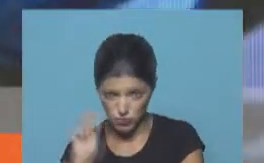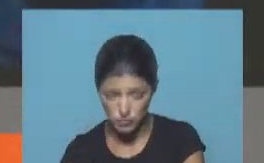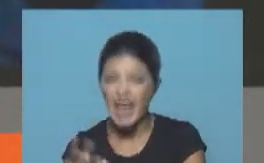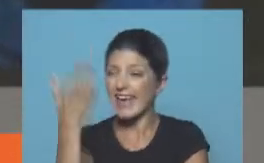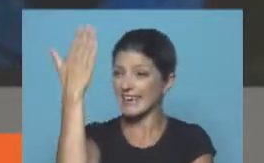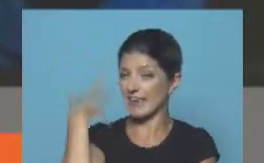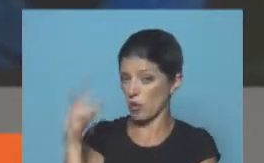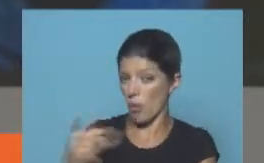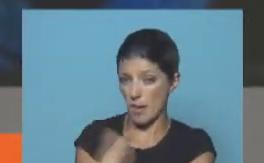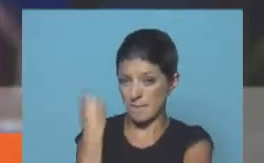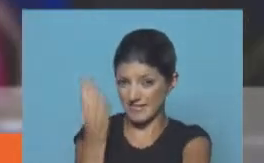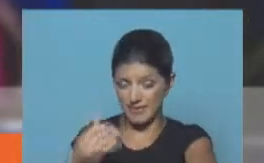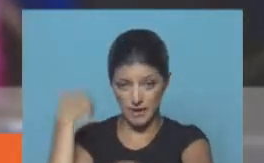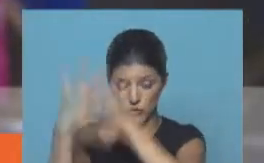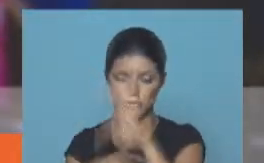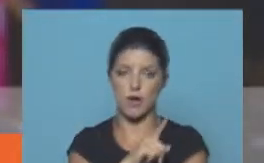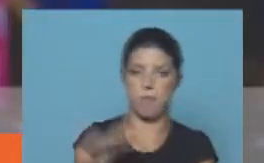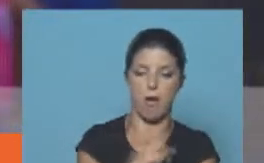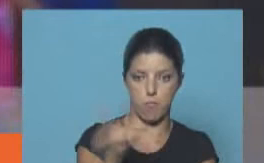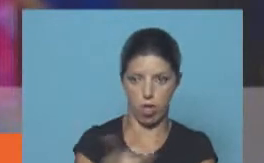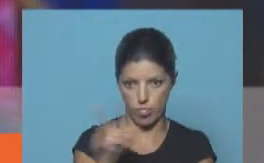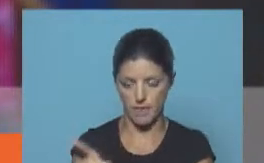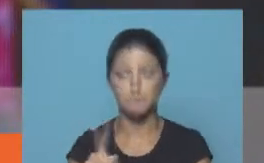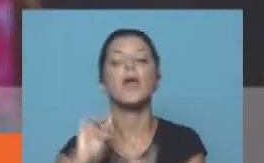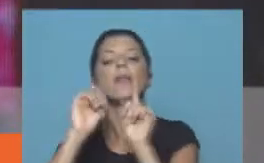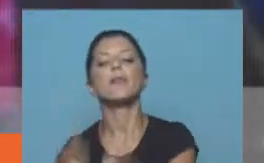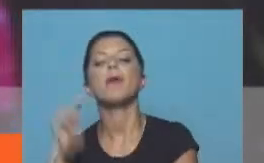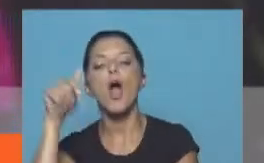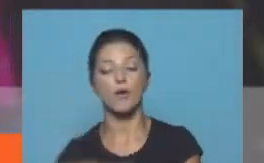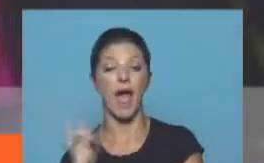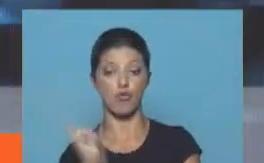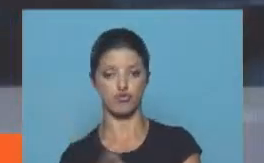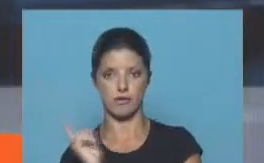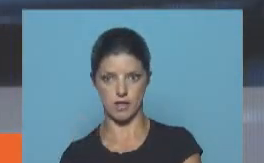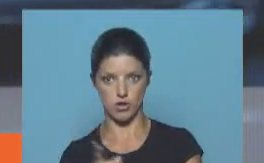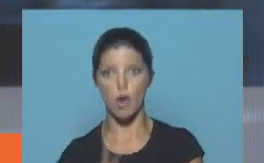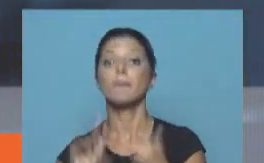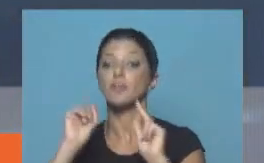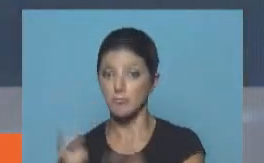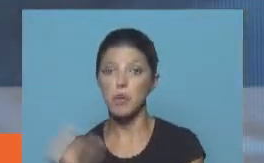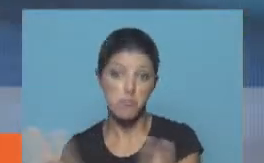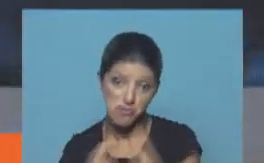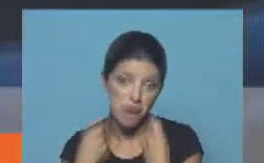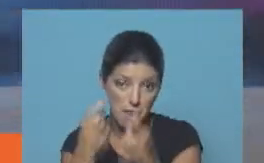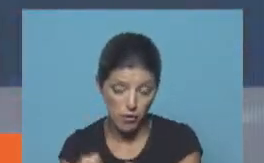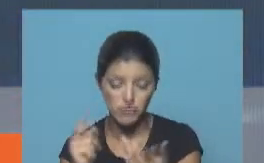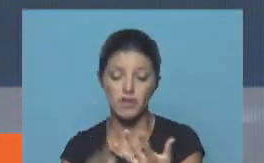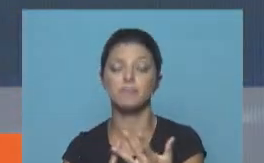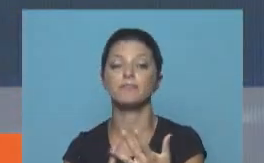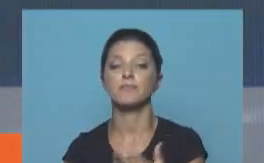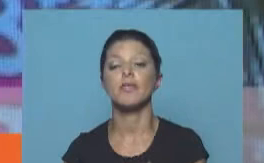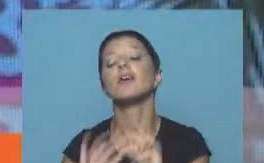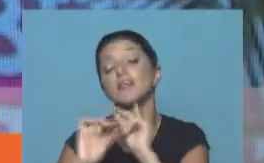cuando era presidente revolucionario. Un Ortega que tiene notorios rasgos autoritarios y que al mismo tiempo es muy popular. Y finalmente un